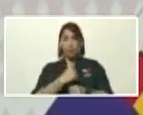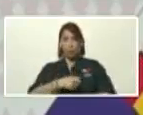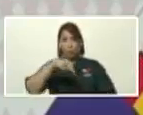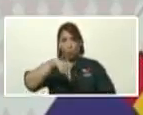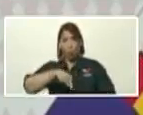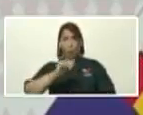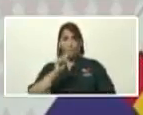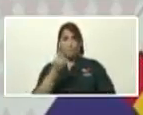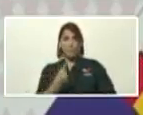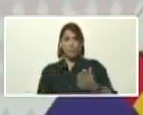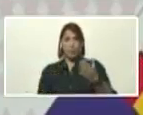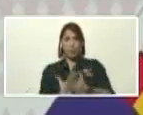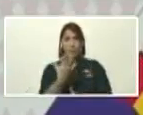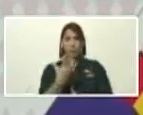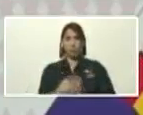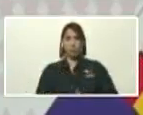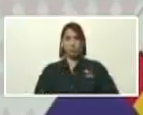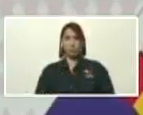mayo,